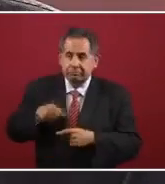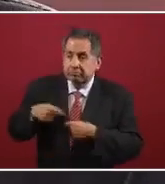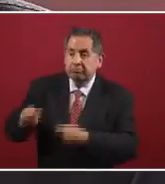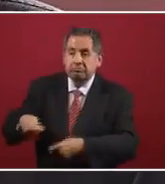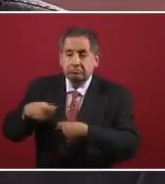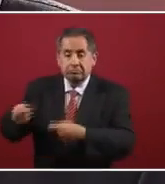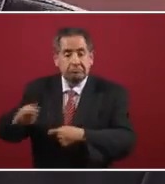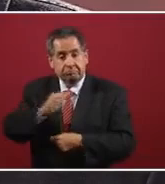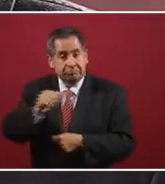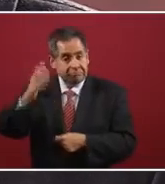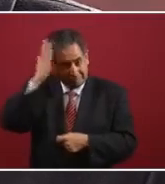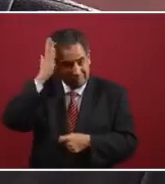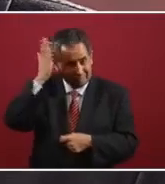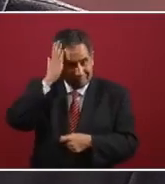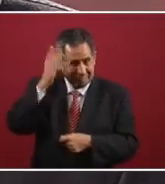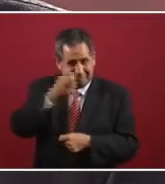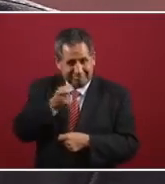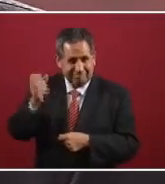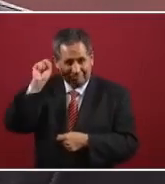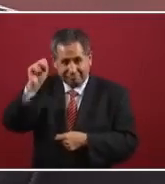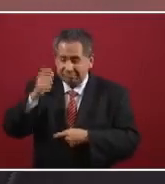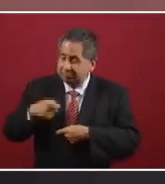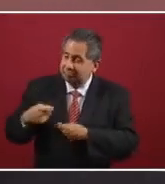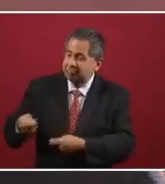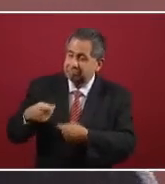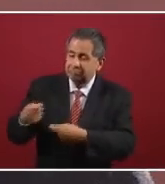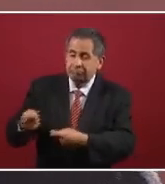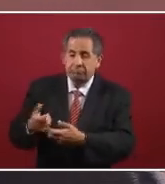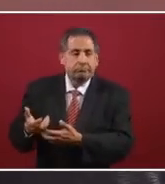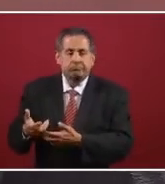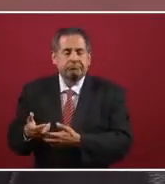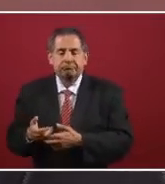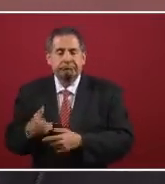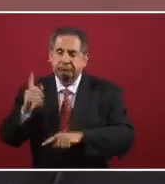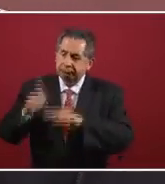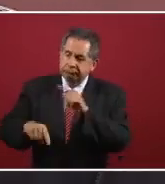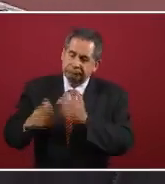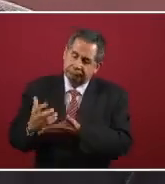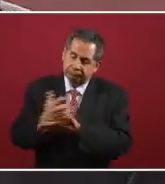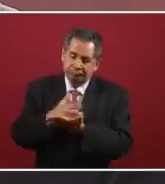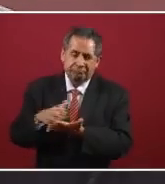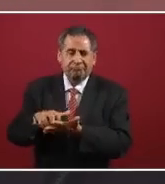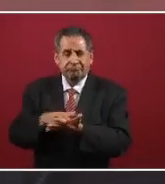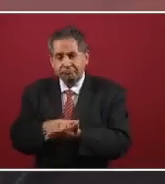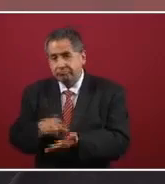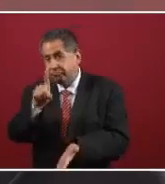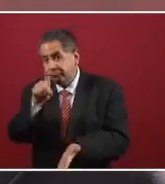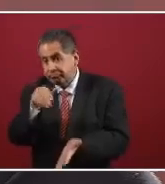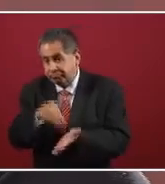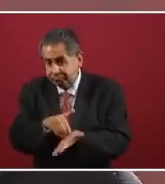dirigentes sindicales. Obtuvimos un ahorro de